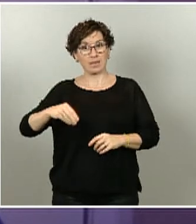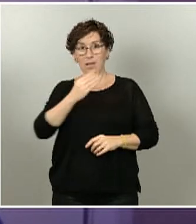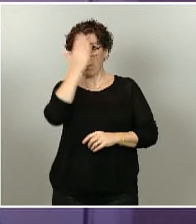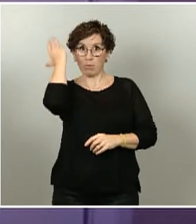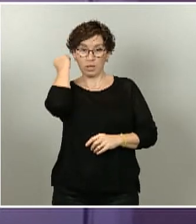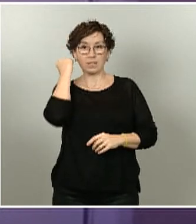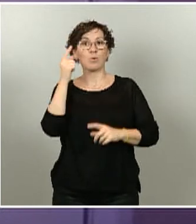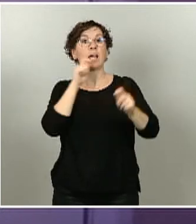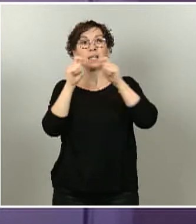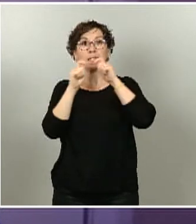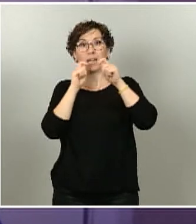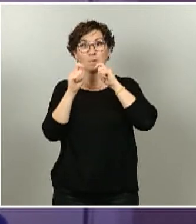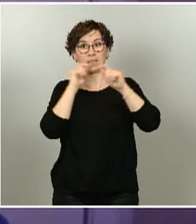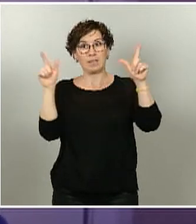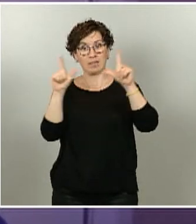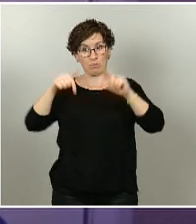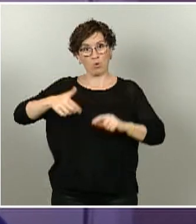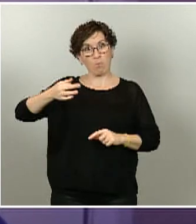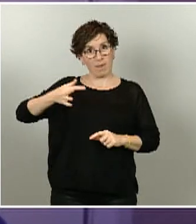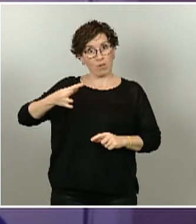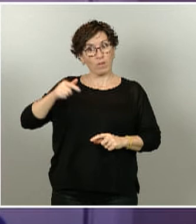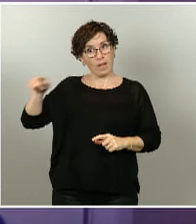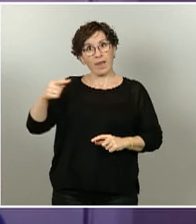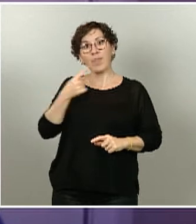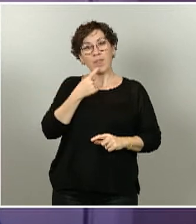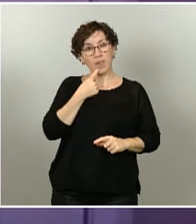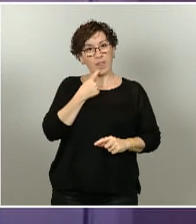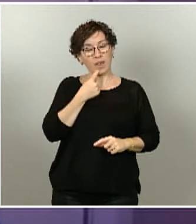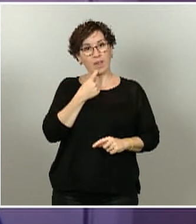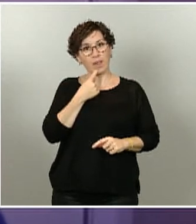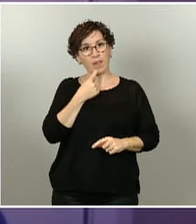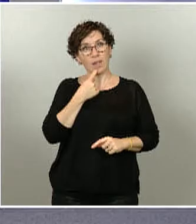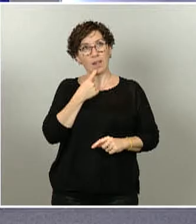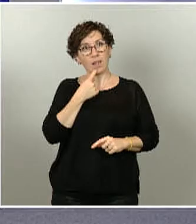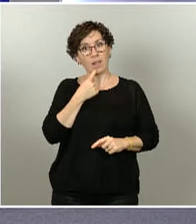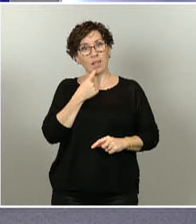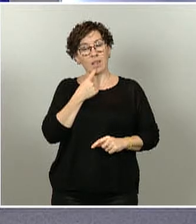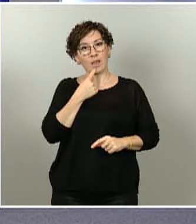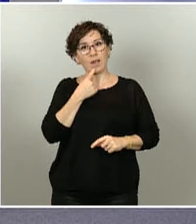este mediodía, haya señalado también a las casas de Santiago Abascal